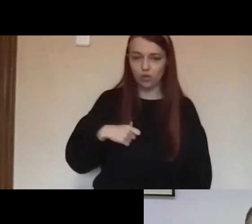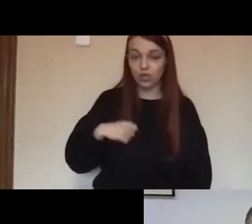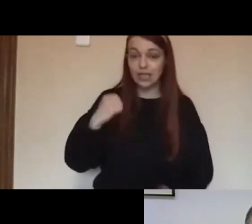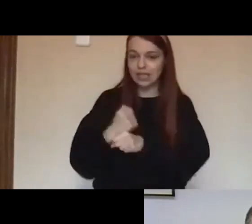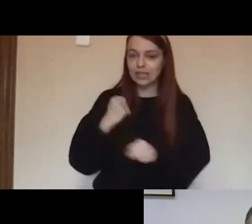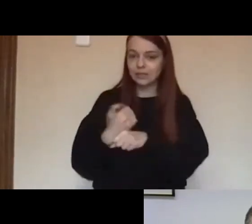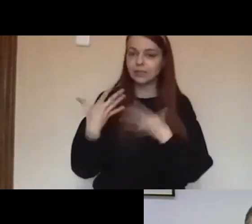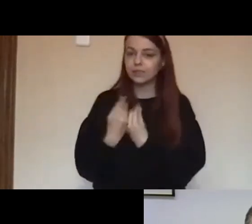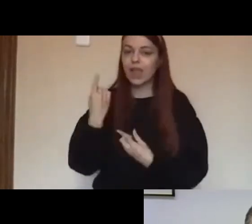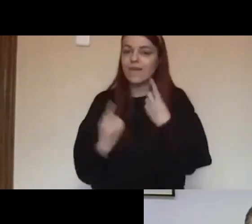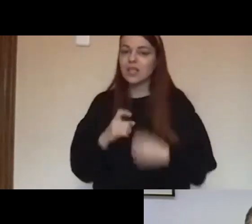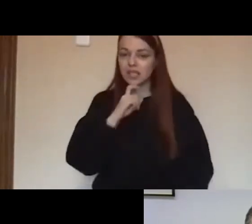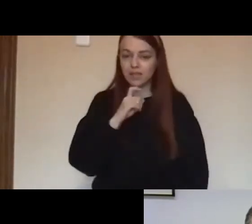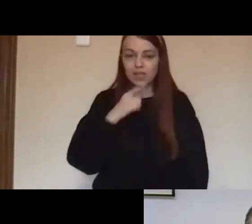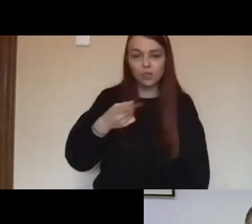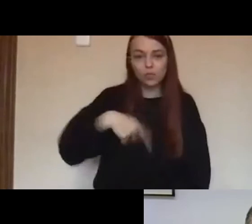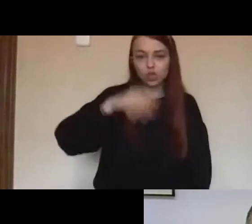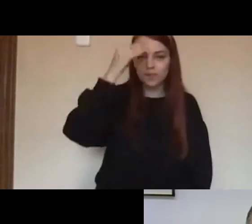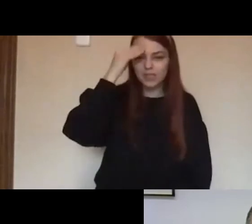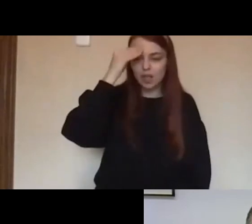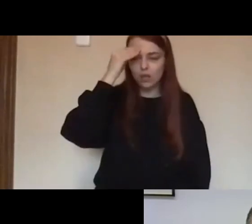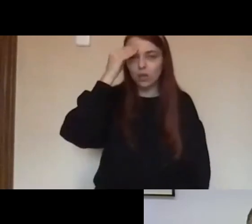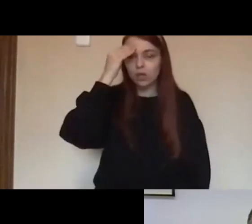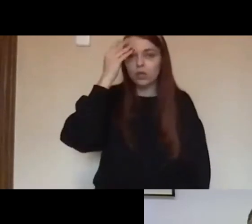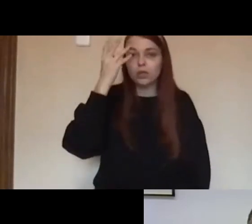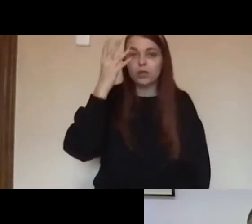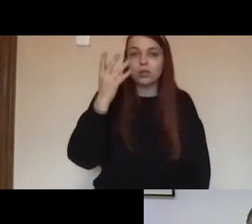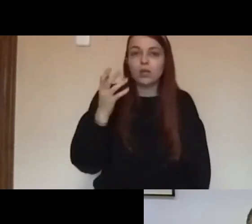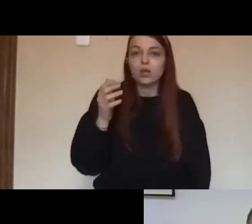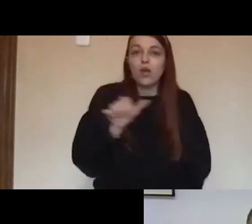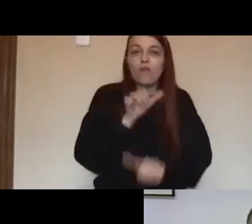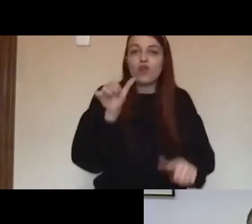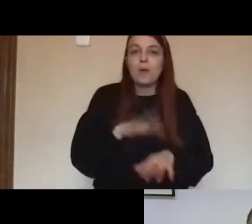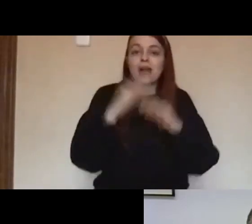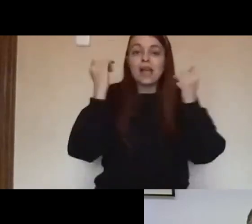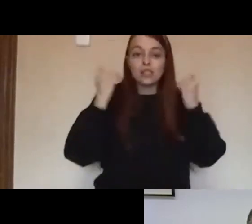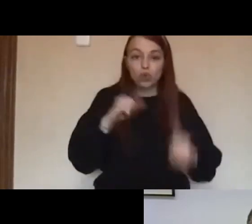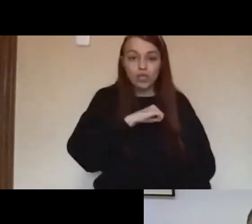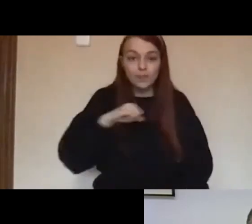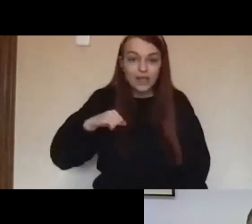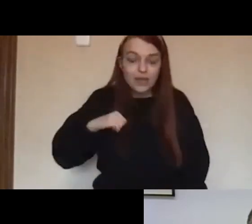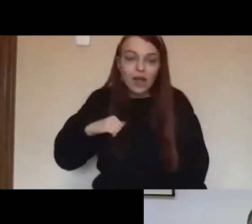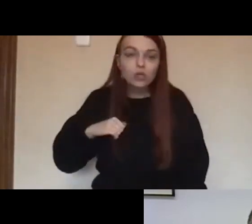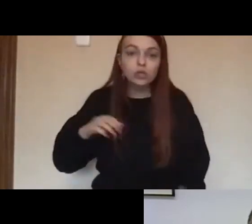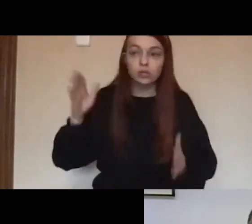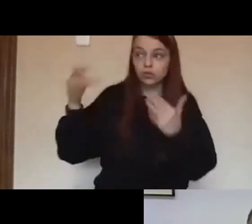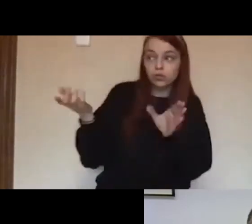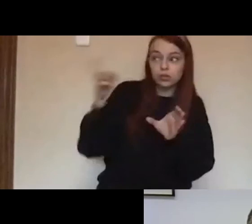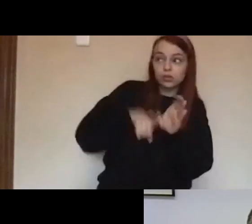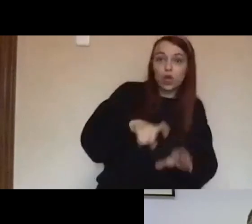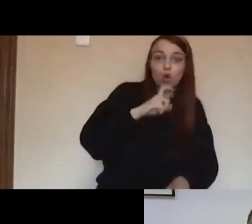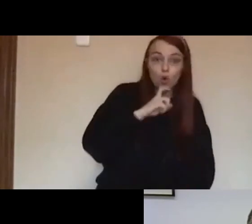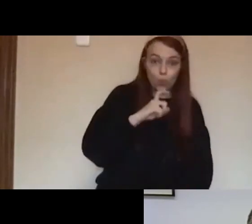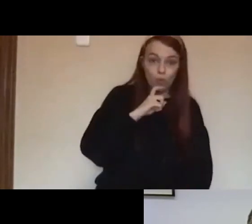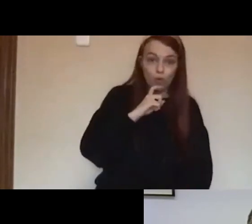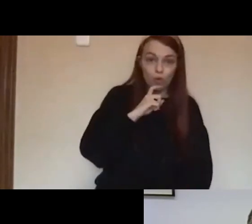pensado de qué forma implicar, pues, a esas instituciones o al sector privado para poder